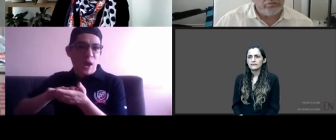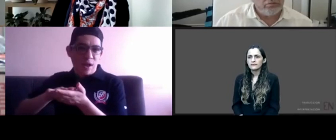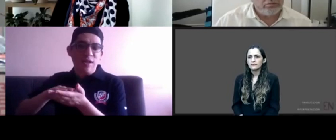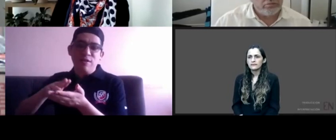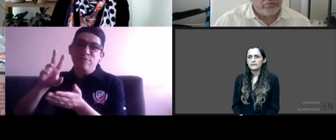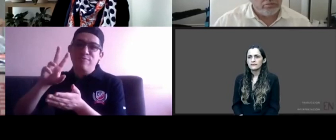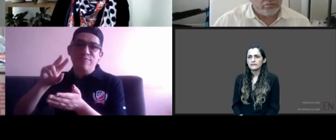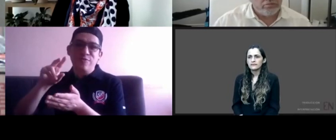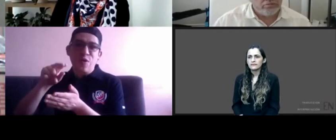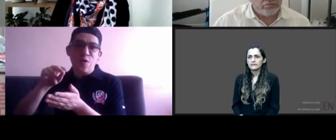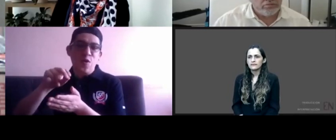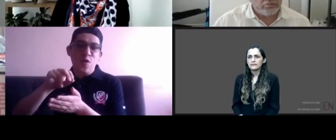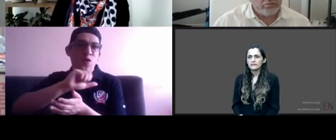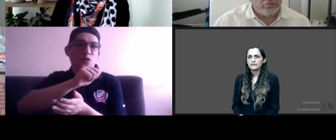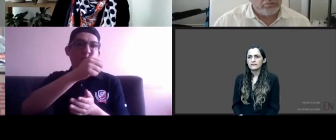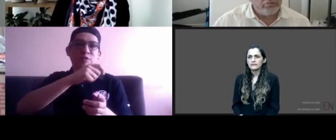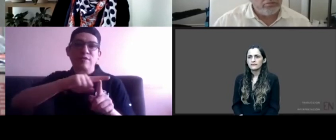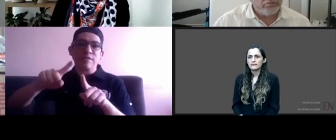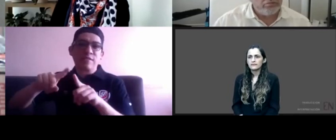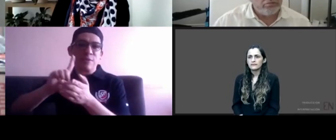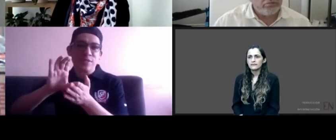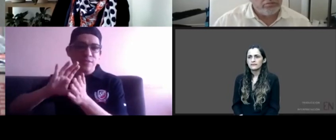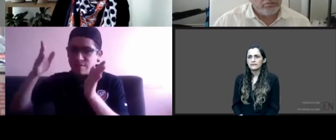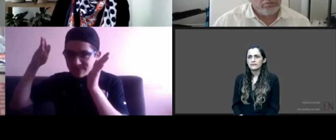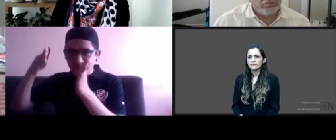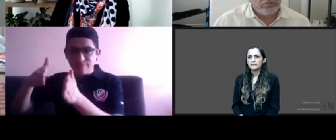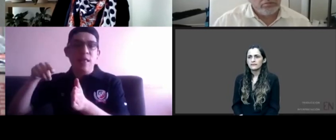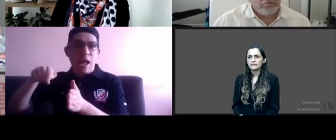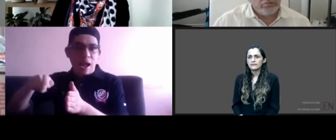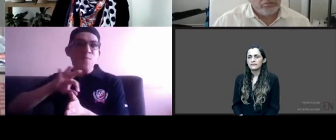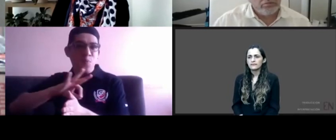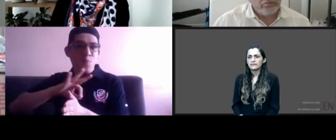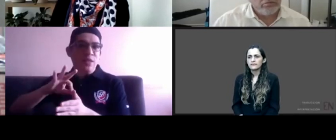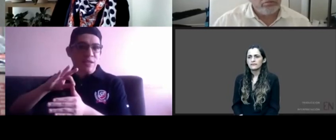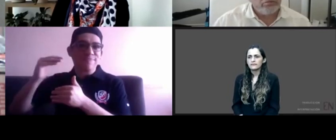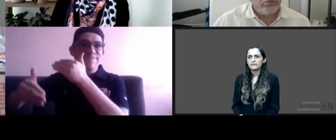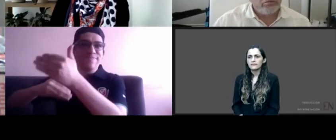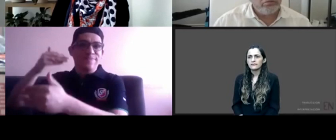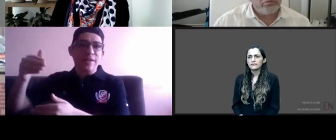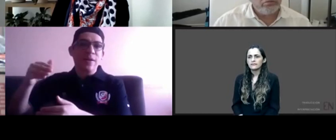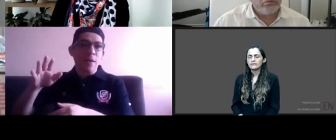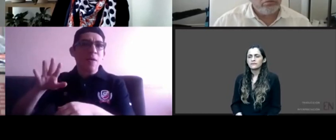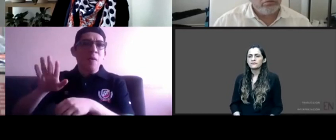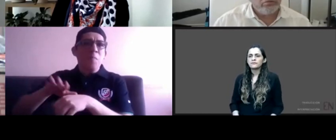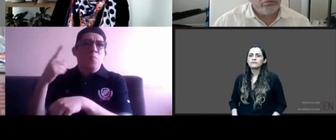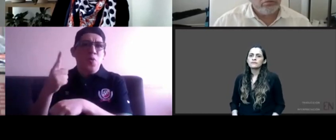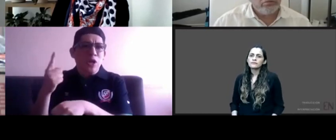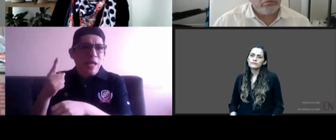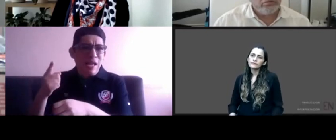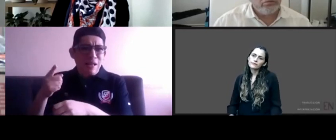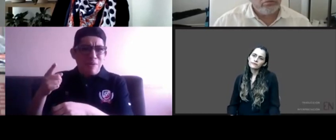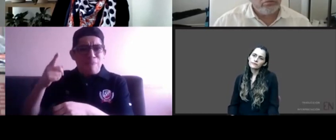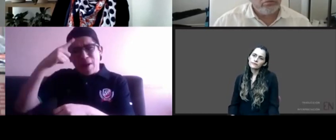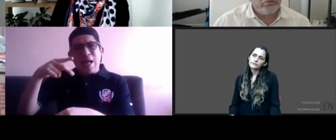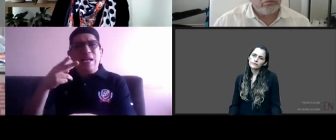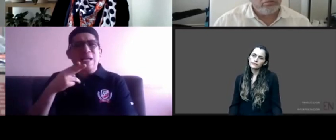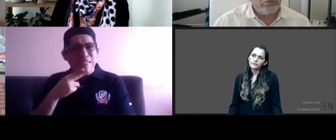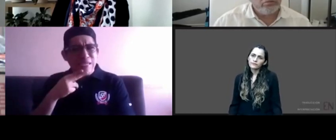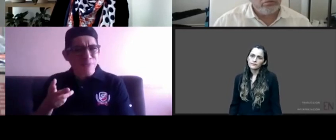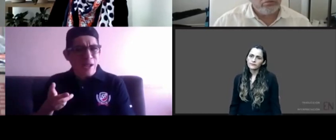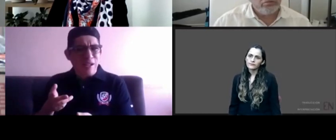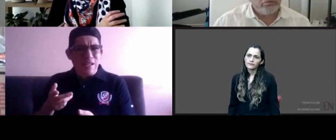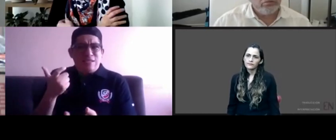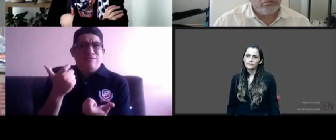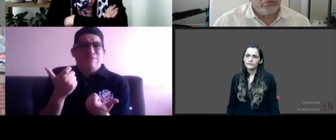una escuela bilingüe para personas sordas, y que no estuviéramos inmersos en escuelas con otras discapacidades,